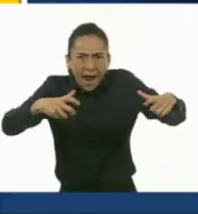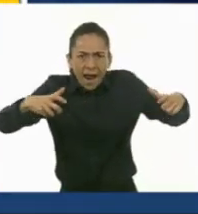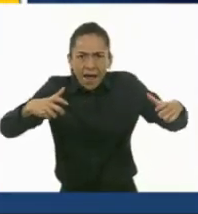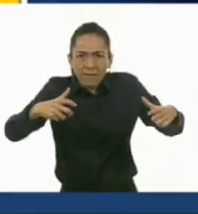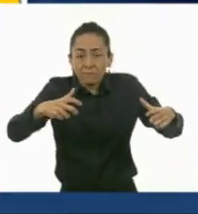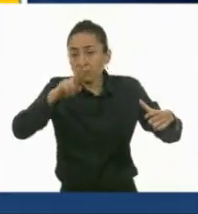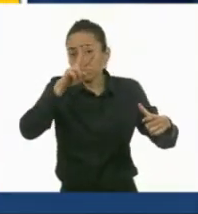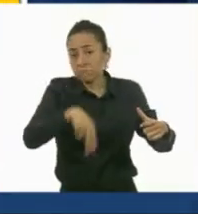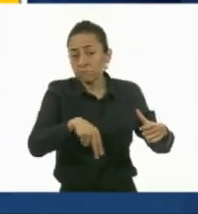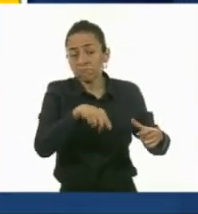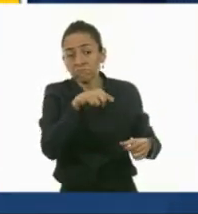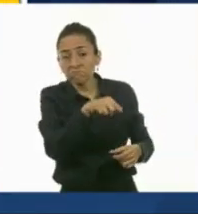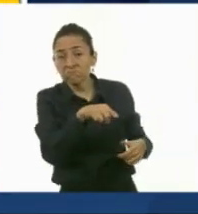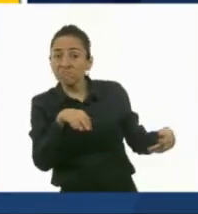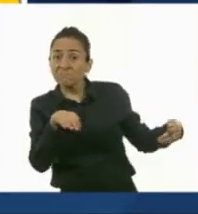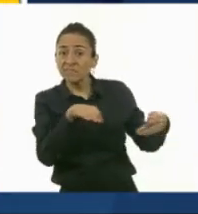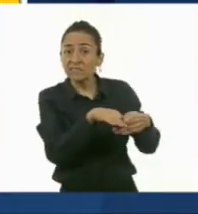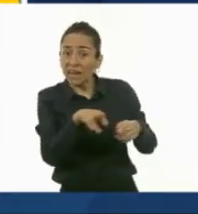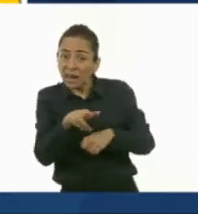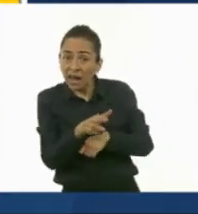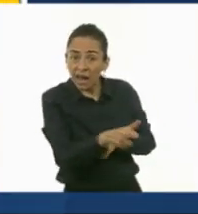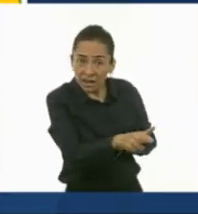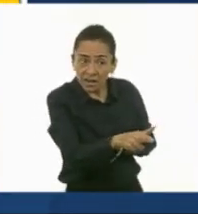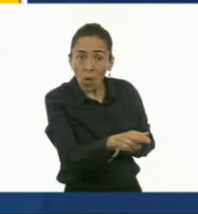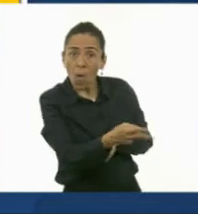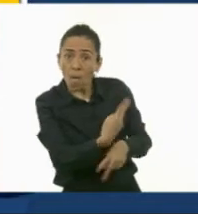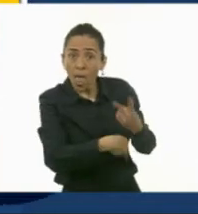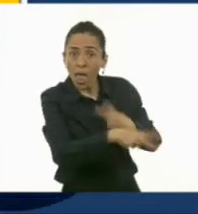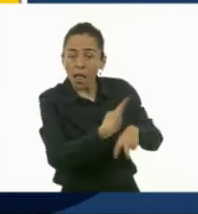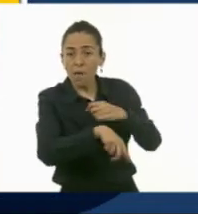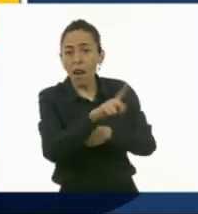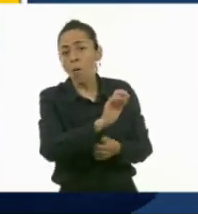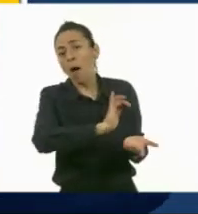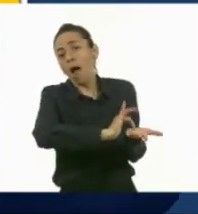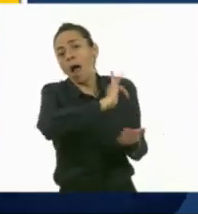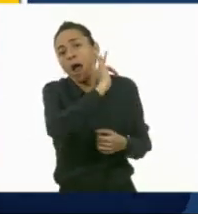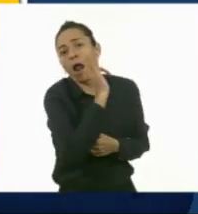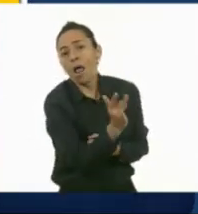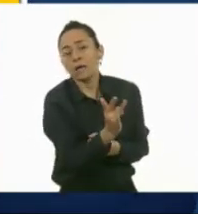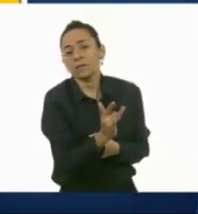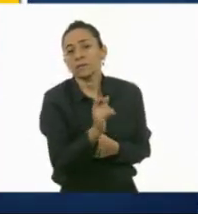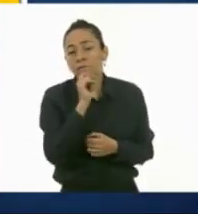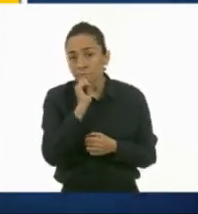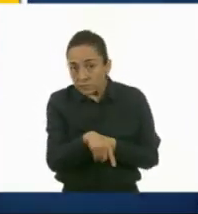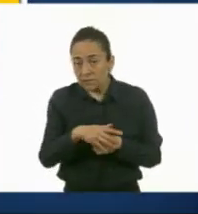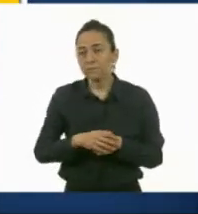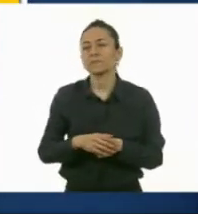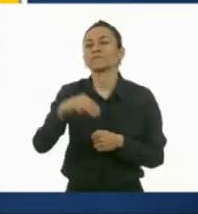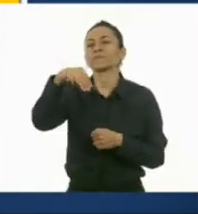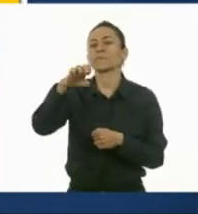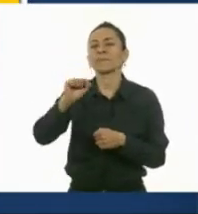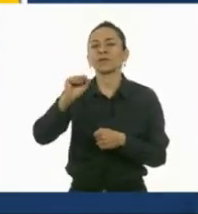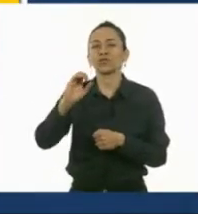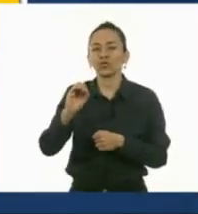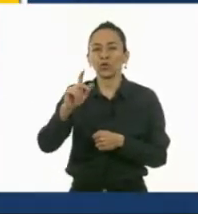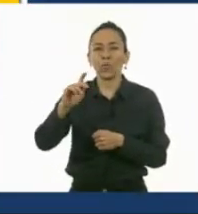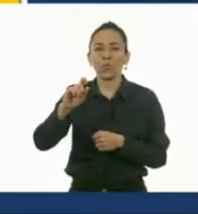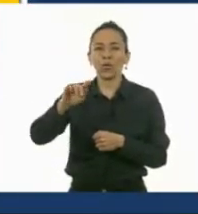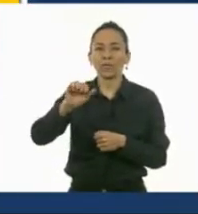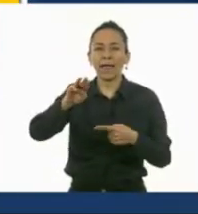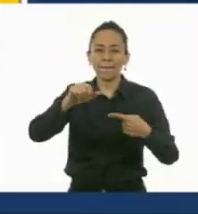desarrollar a la vera de los ríos que habíamos mencionado. Mesopotamia, a la vera del río Tigris y